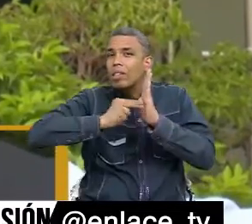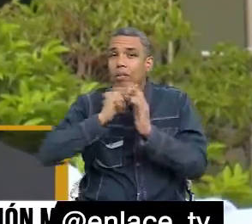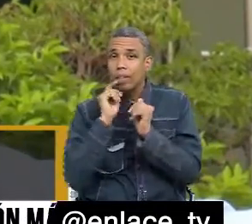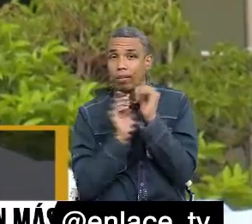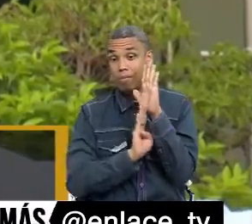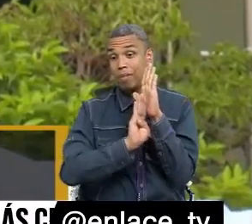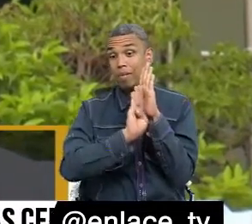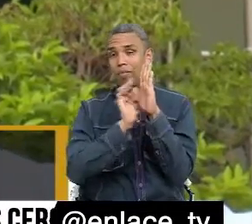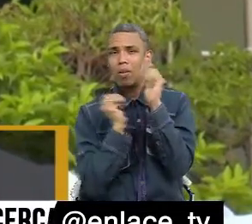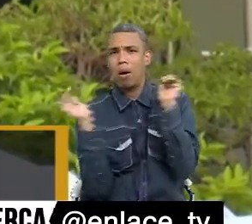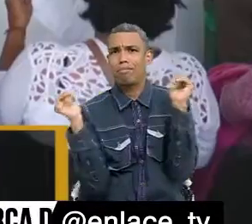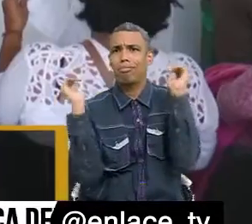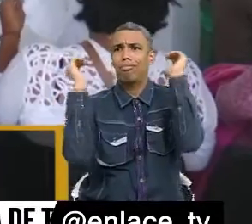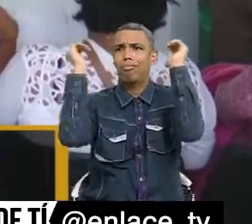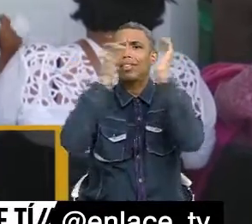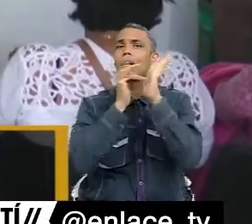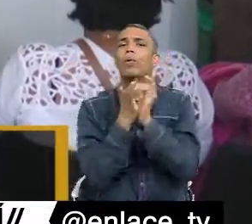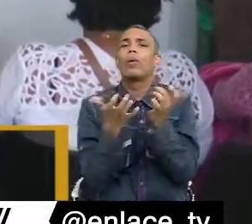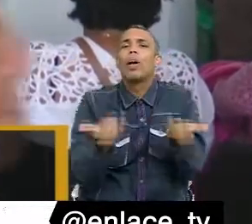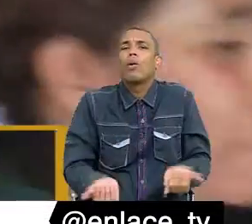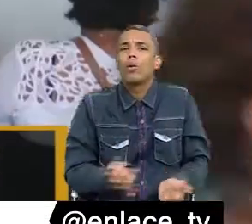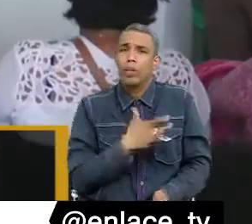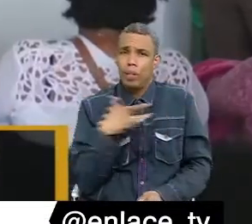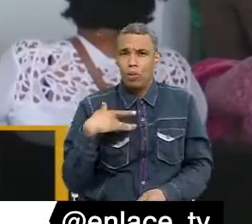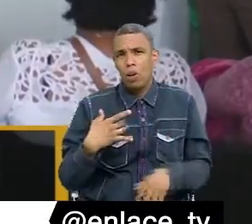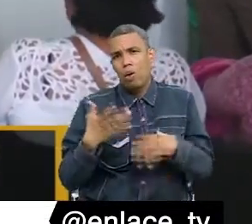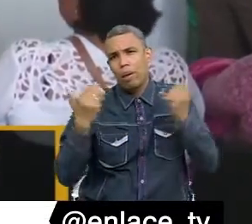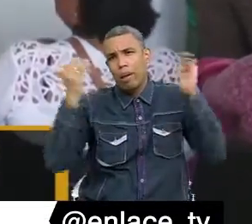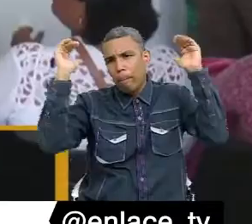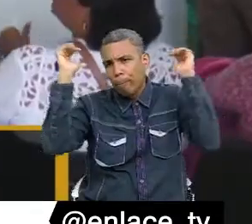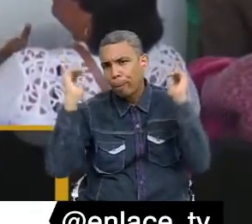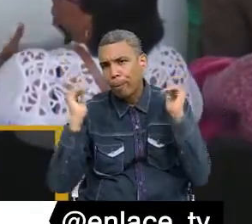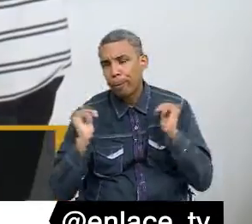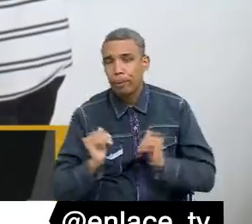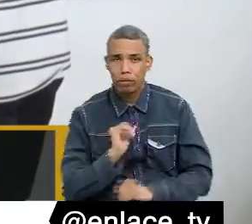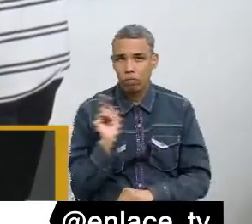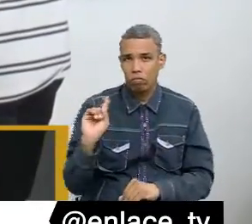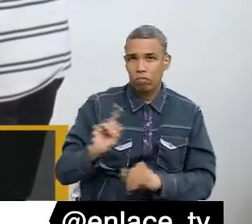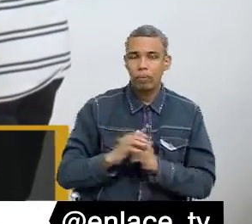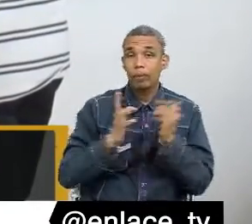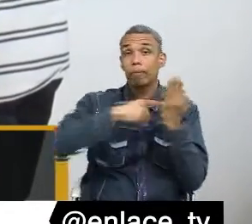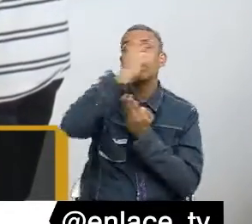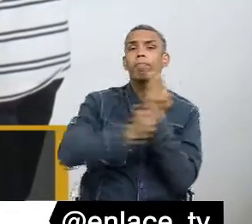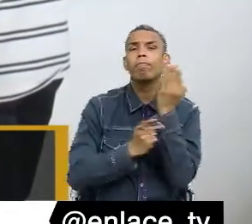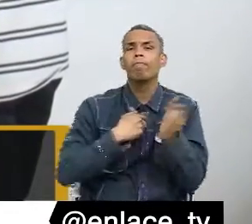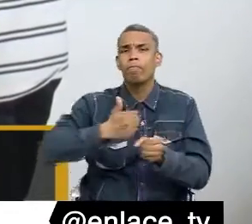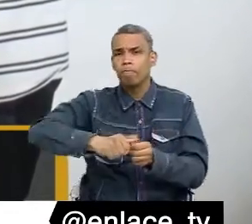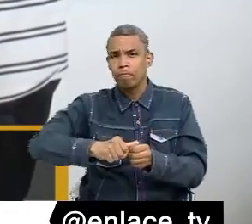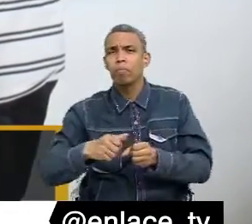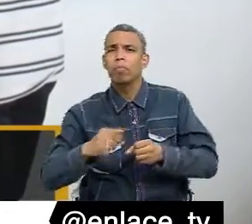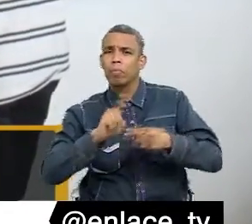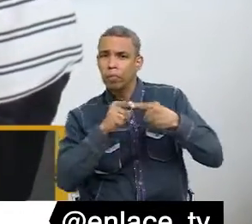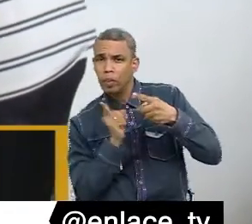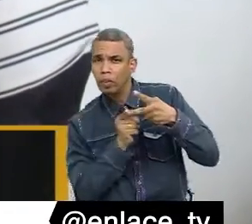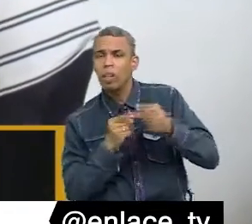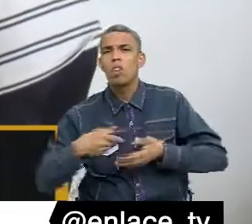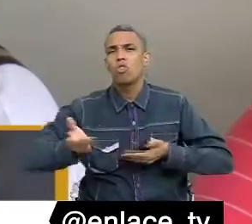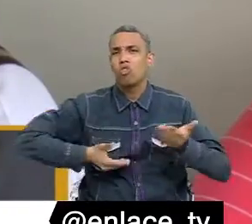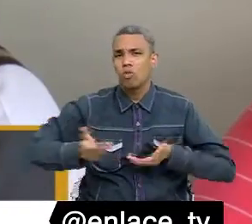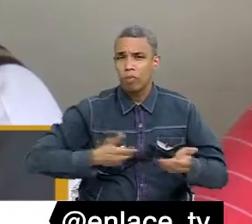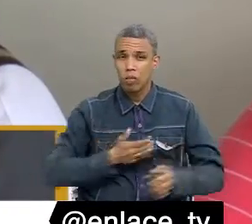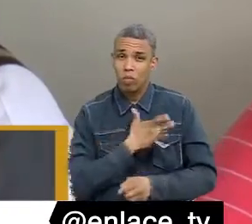de los pensionados y su núcleo familiar. Dirigentes y líderes por la defensa de Ecopetrol, el proyecto de modernización y los servicios de salud hacen el llamado